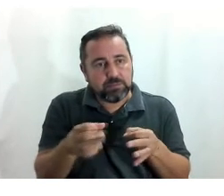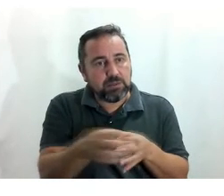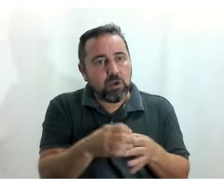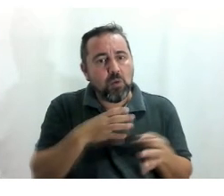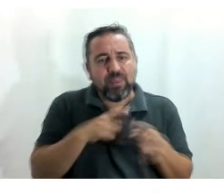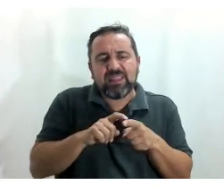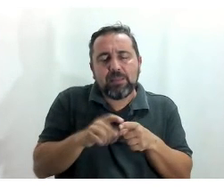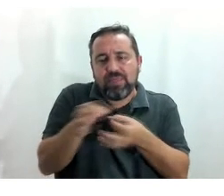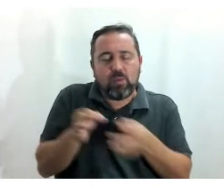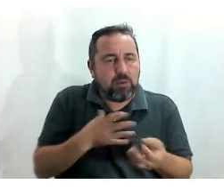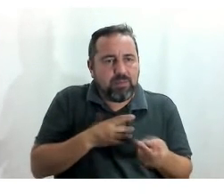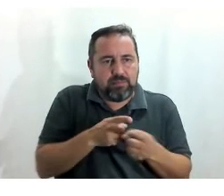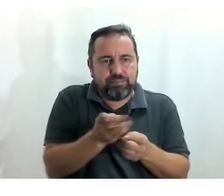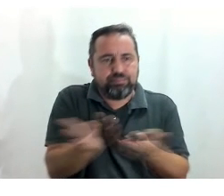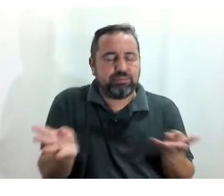celular.